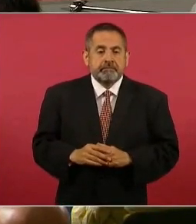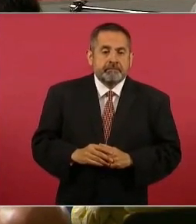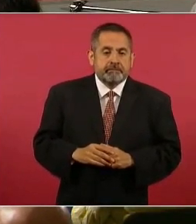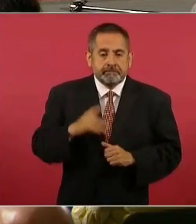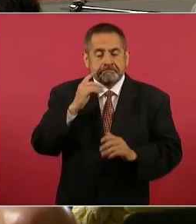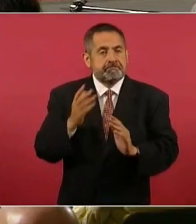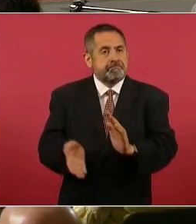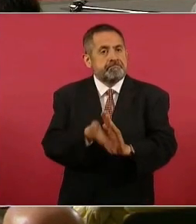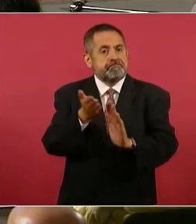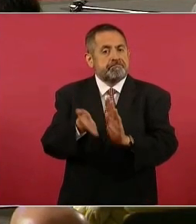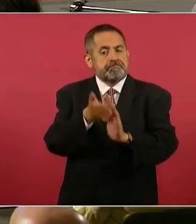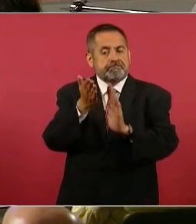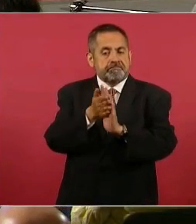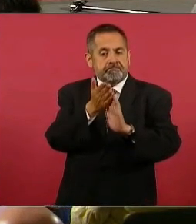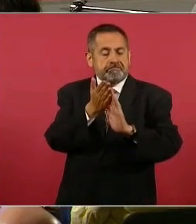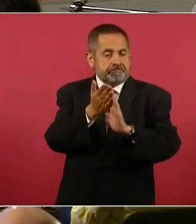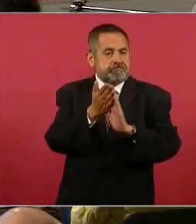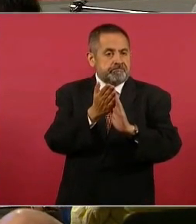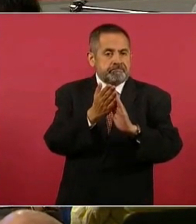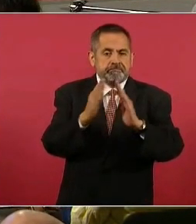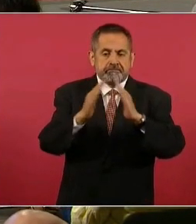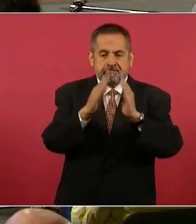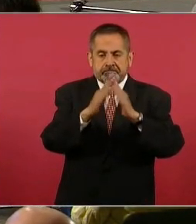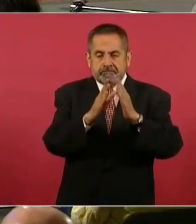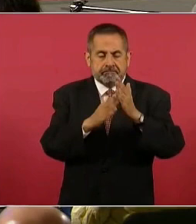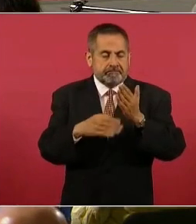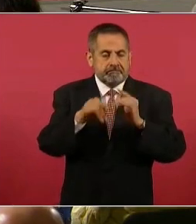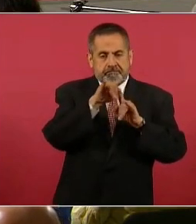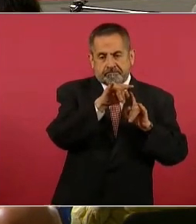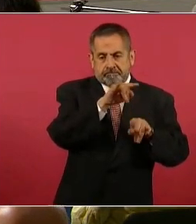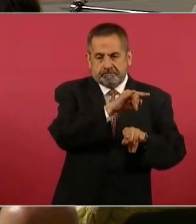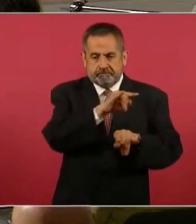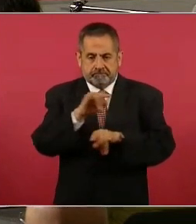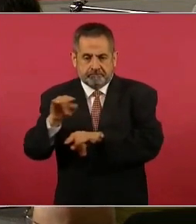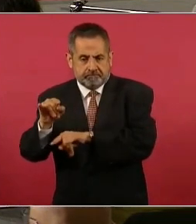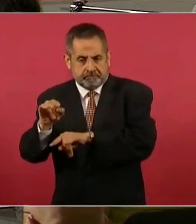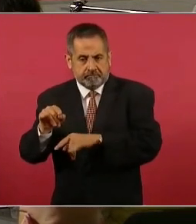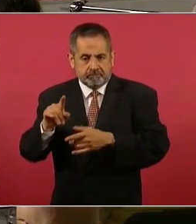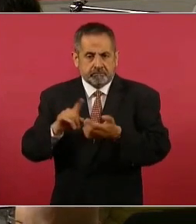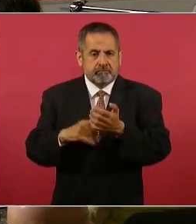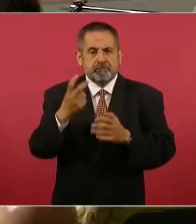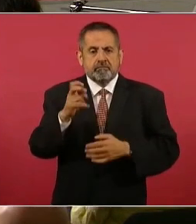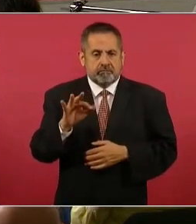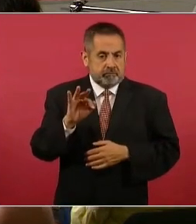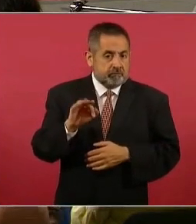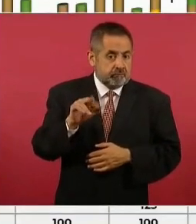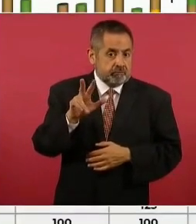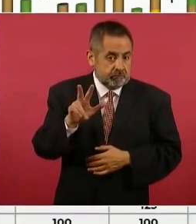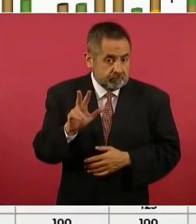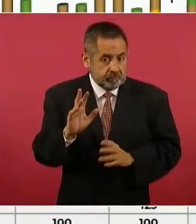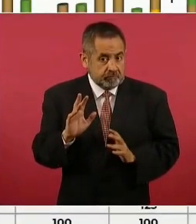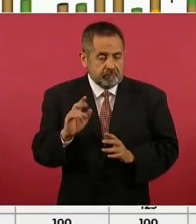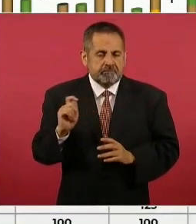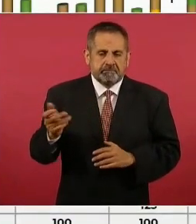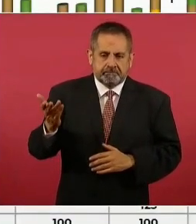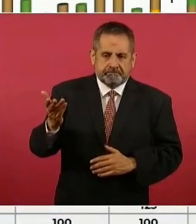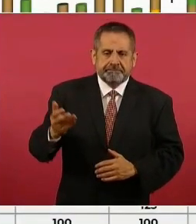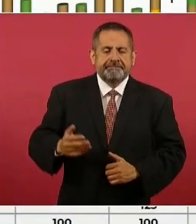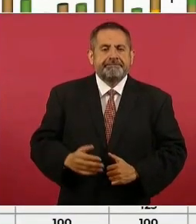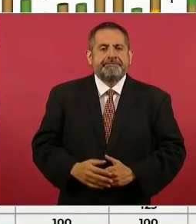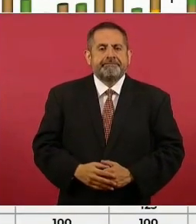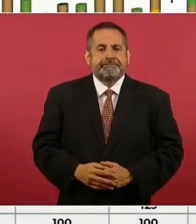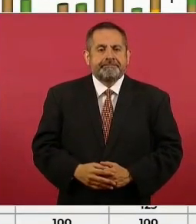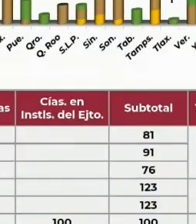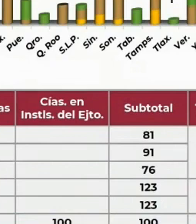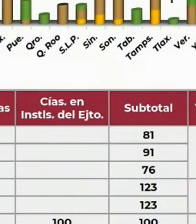cuarteles de los 248 cuarteles considerados para los primeros tres años ya están totalmente